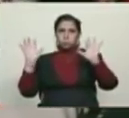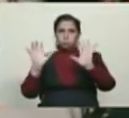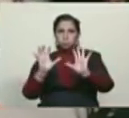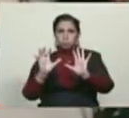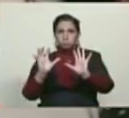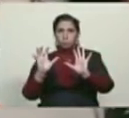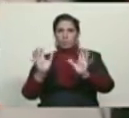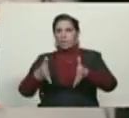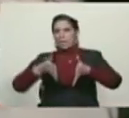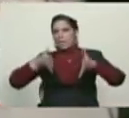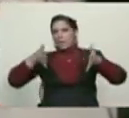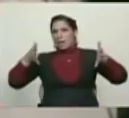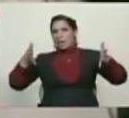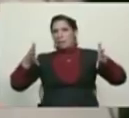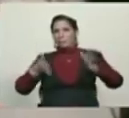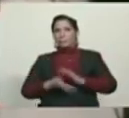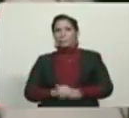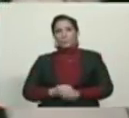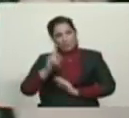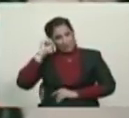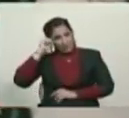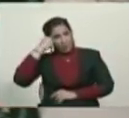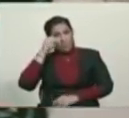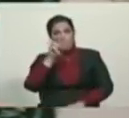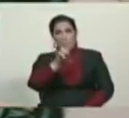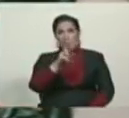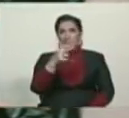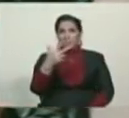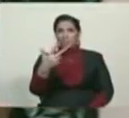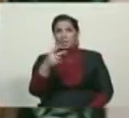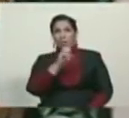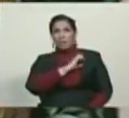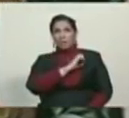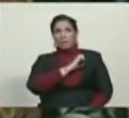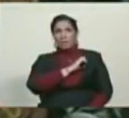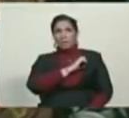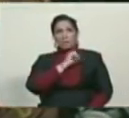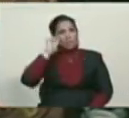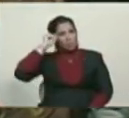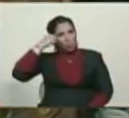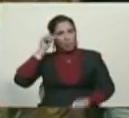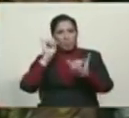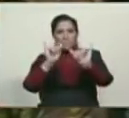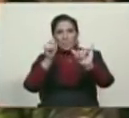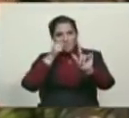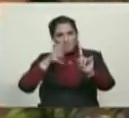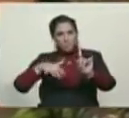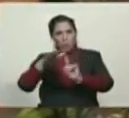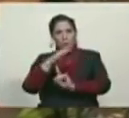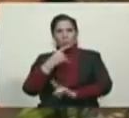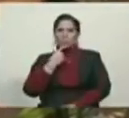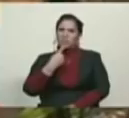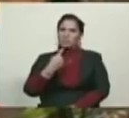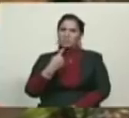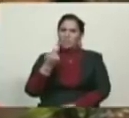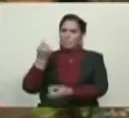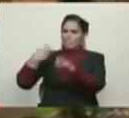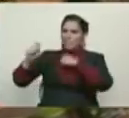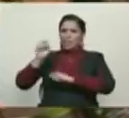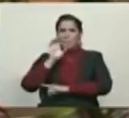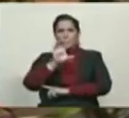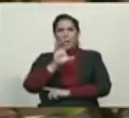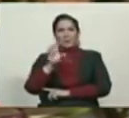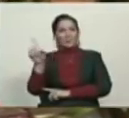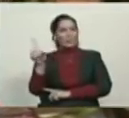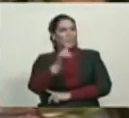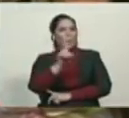en esa gran explanada. Para recordar el 23 de enero como lo recuerda el pueblo, para decirle a los que vendieron esta patria que